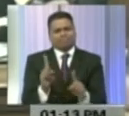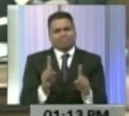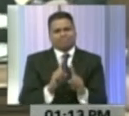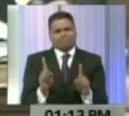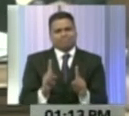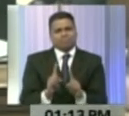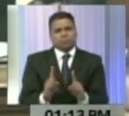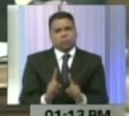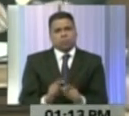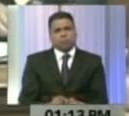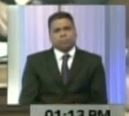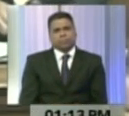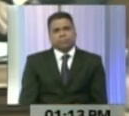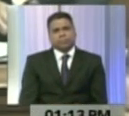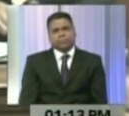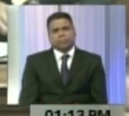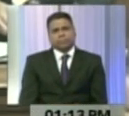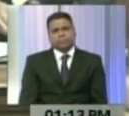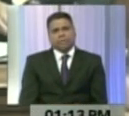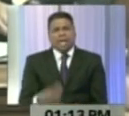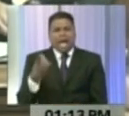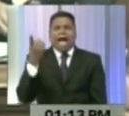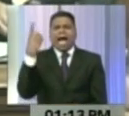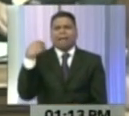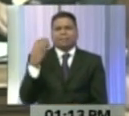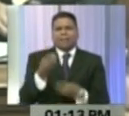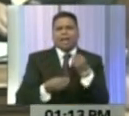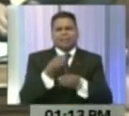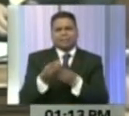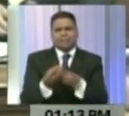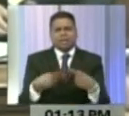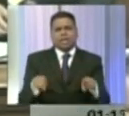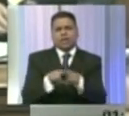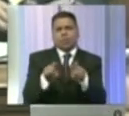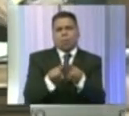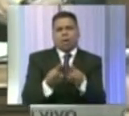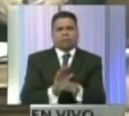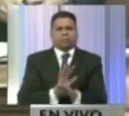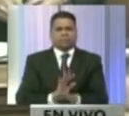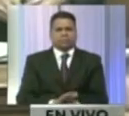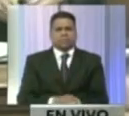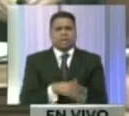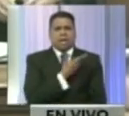6 que estaba antes. El presidente